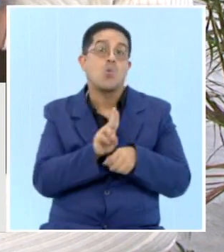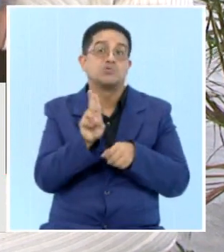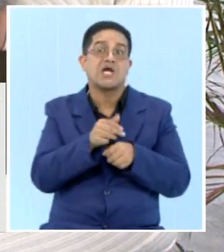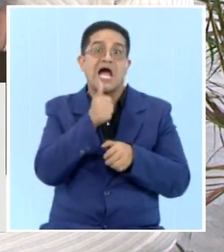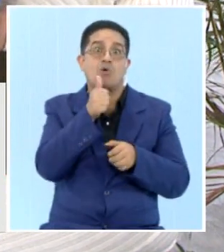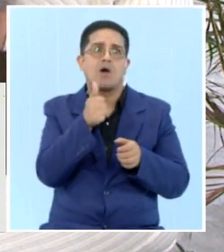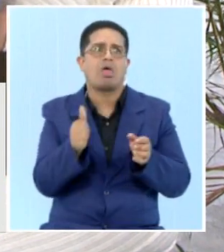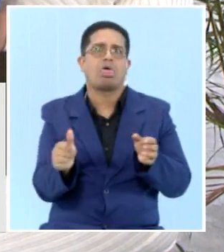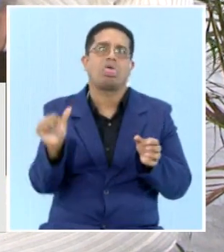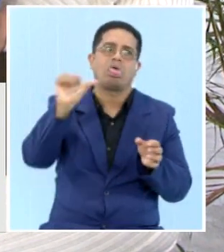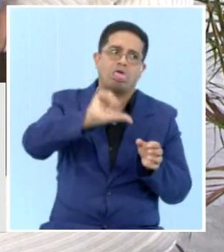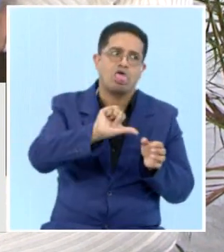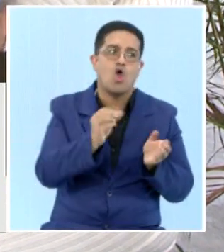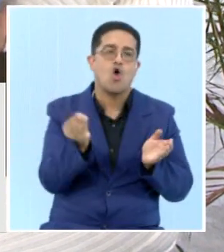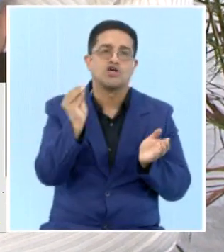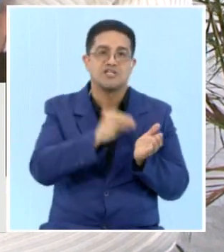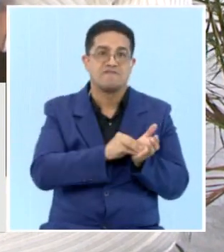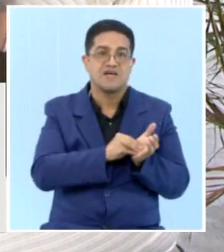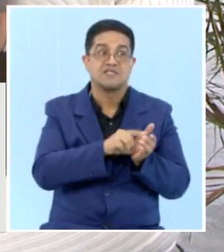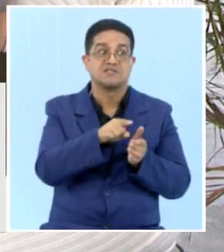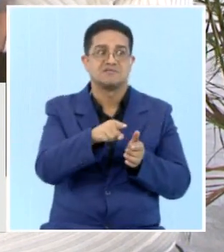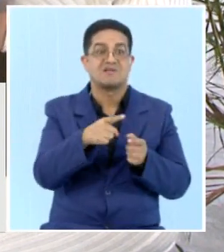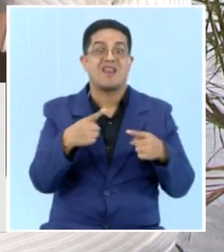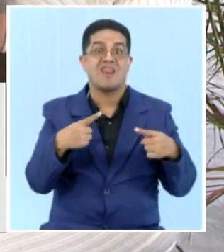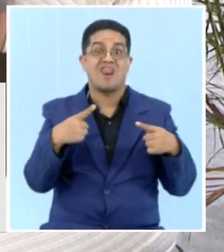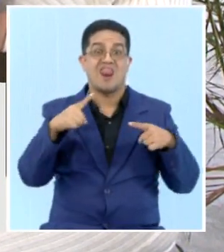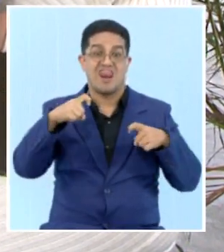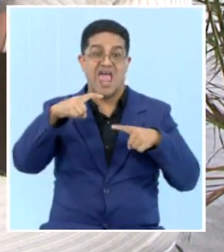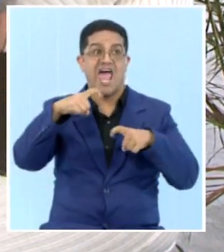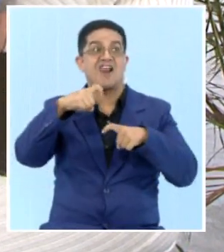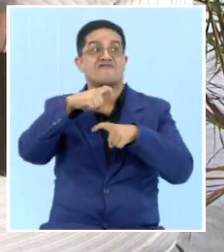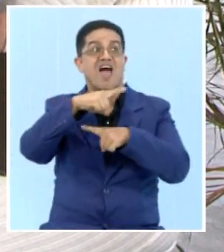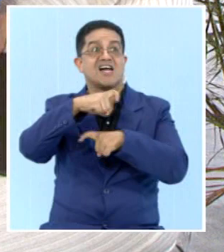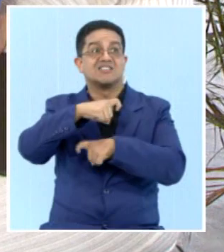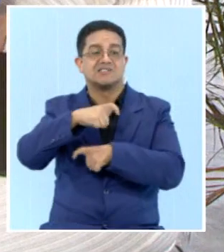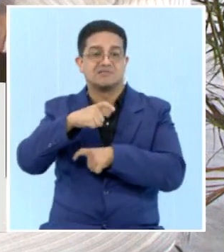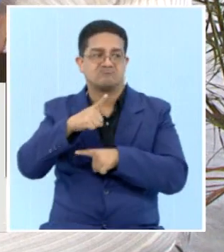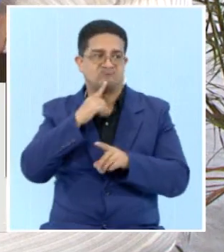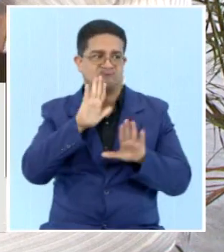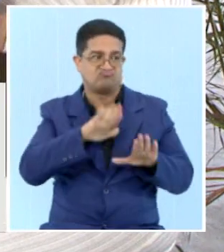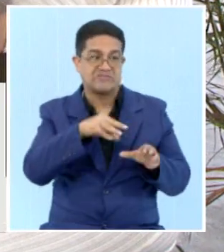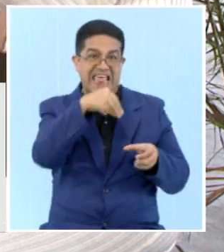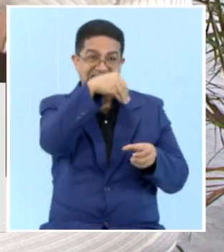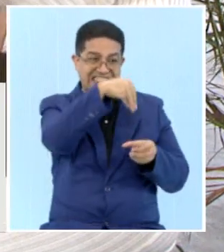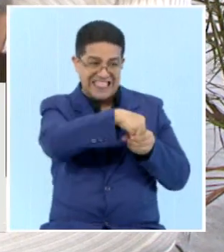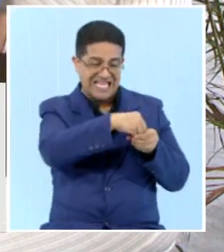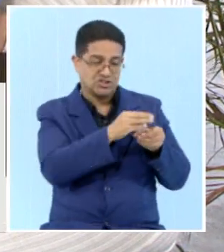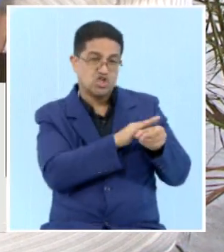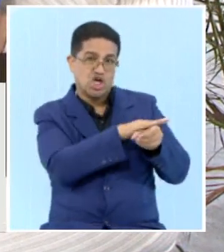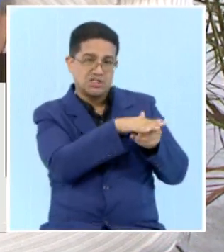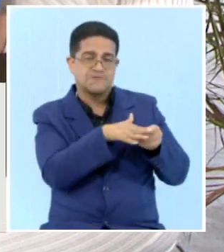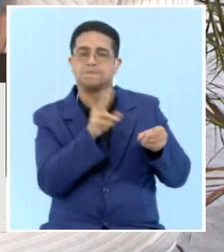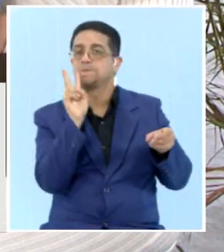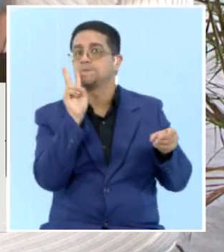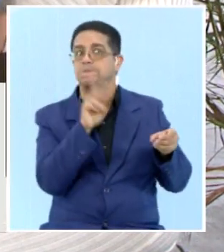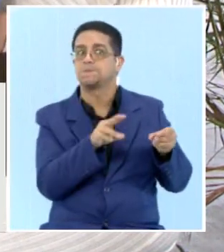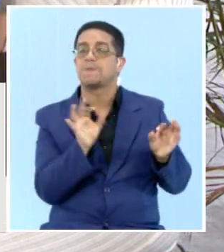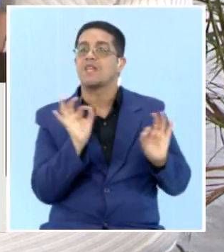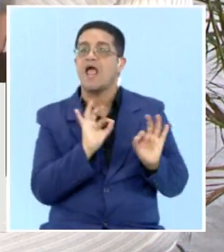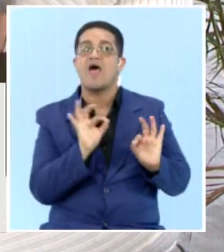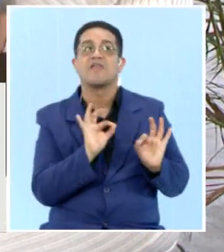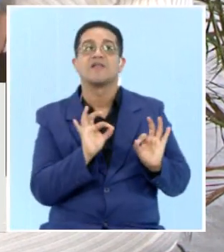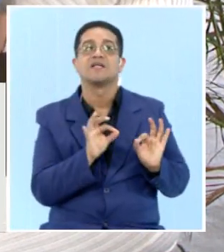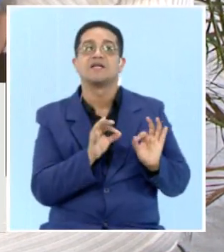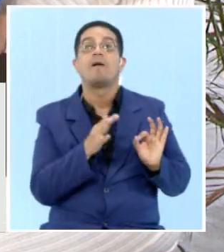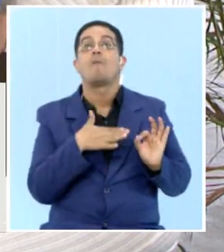llenar y las larvas quedan pegadas en las paredes del envase Y no se ven. y se secan, incluso se